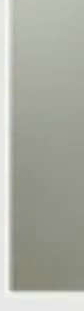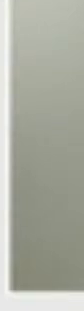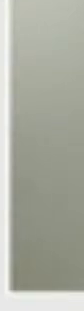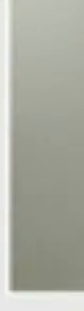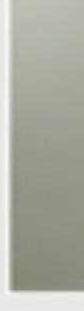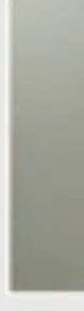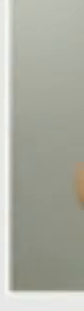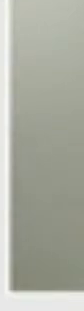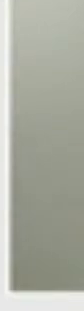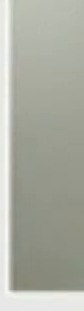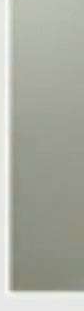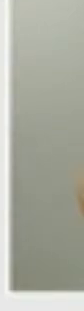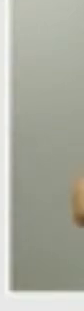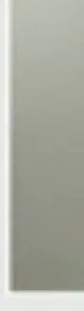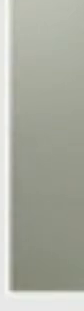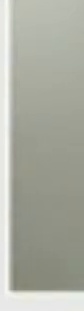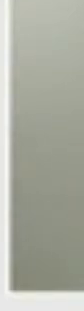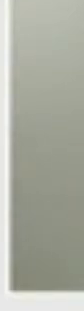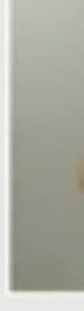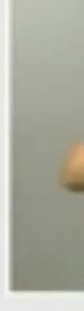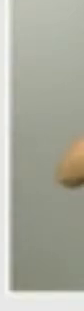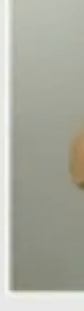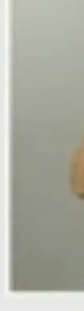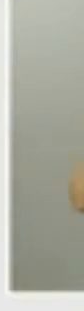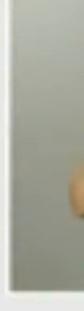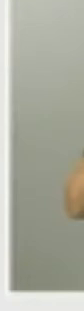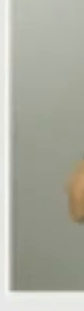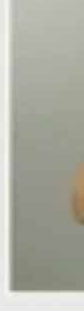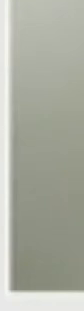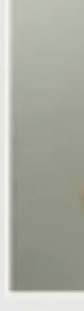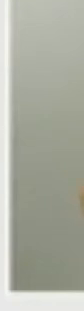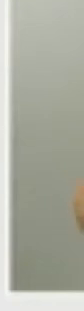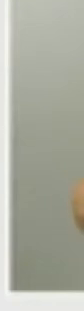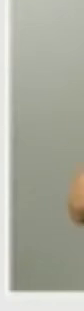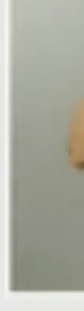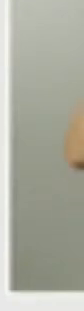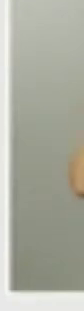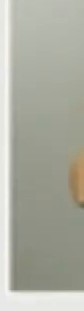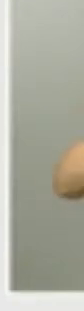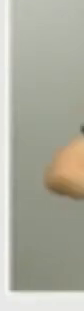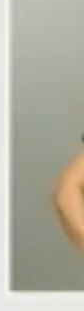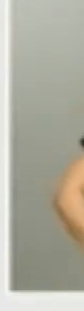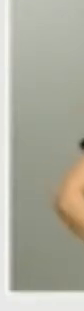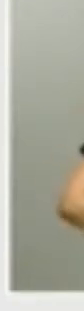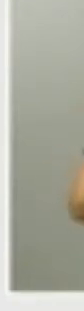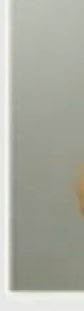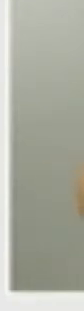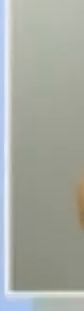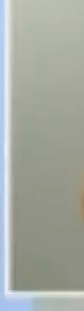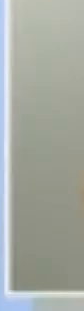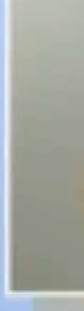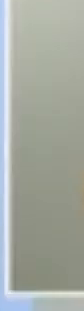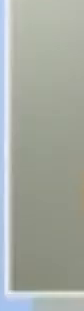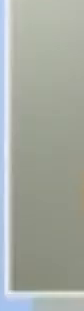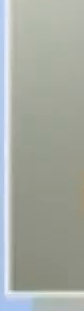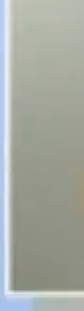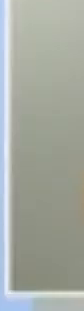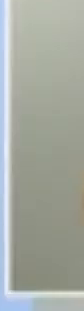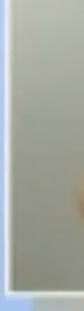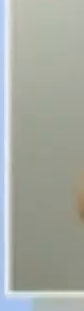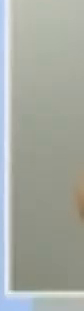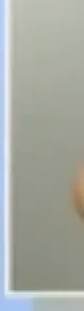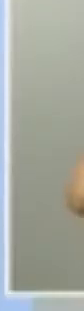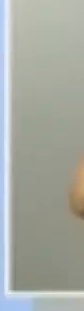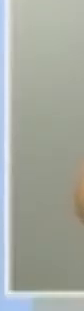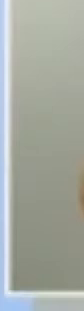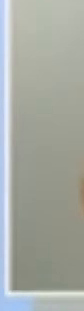más la respuesta, digamos, al salario puede ser más intensa. Aquellas que trabajen, digamos, a tiempo parcial y quieran trabajar algo